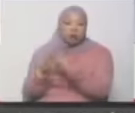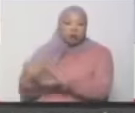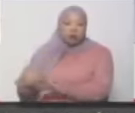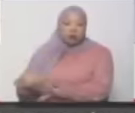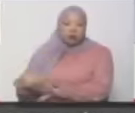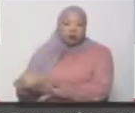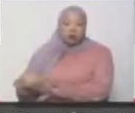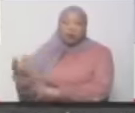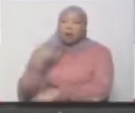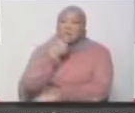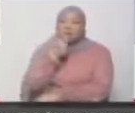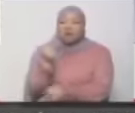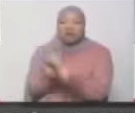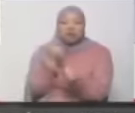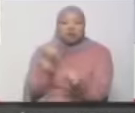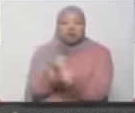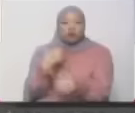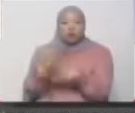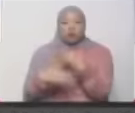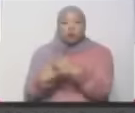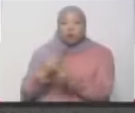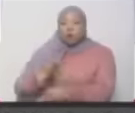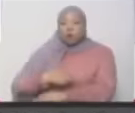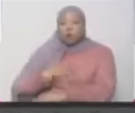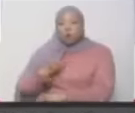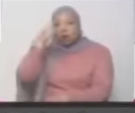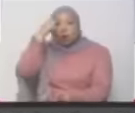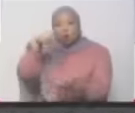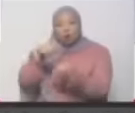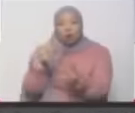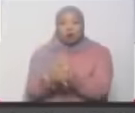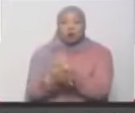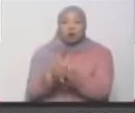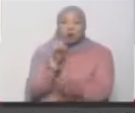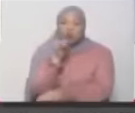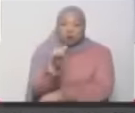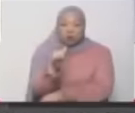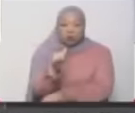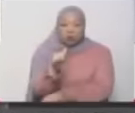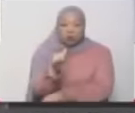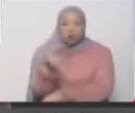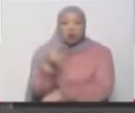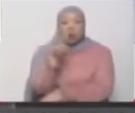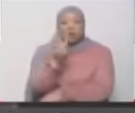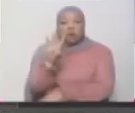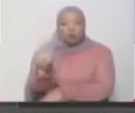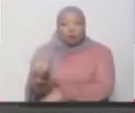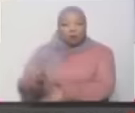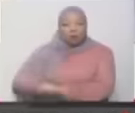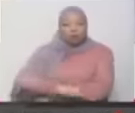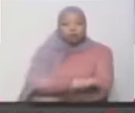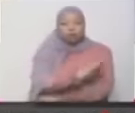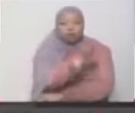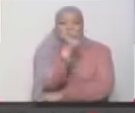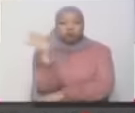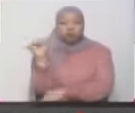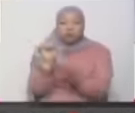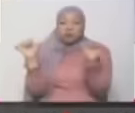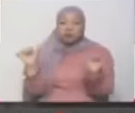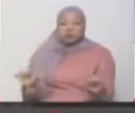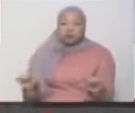sea manejado, trabajado, y que la gente pueda por esa vía mandar información las 24 horas al día. Ese sistema